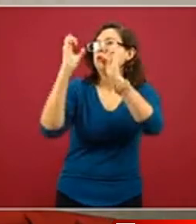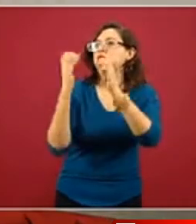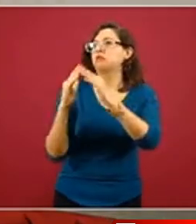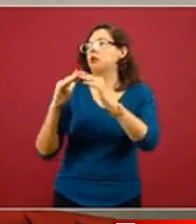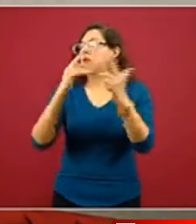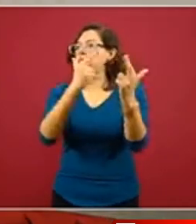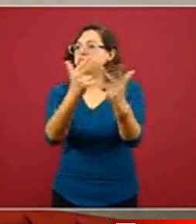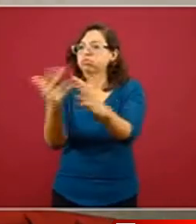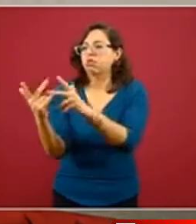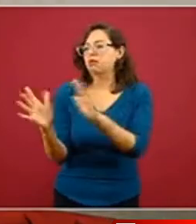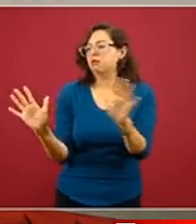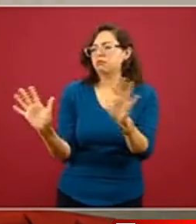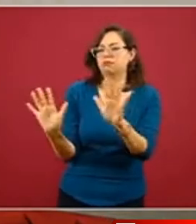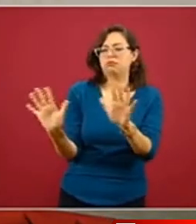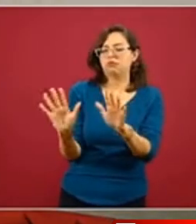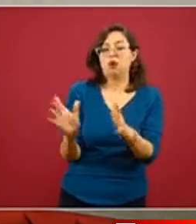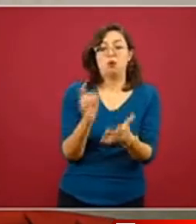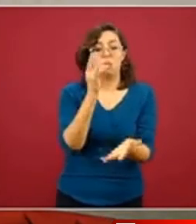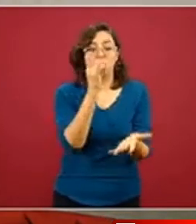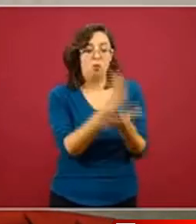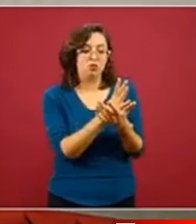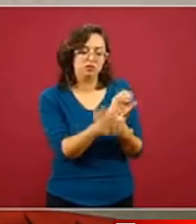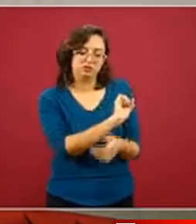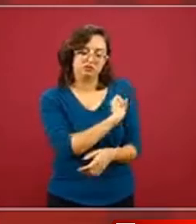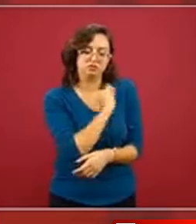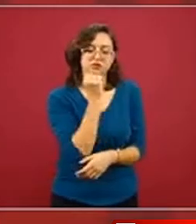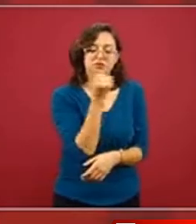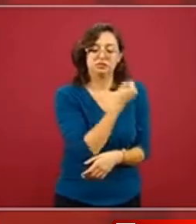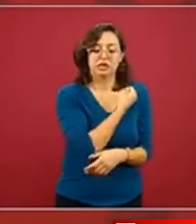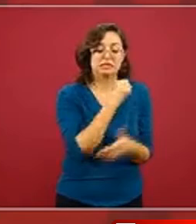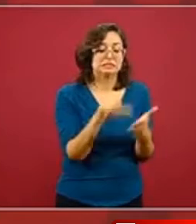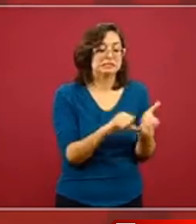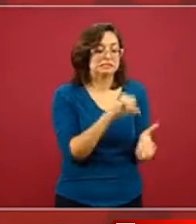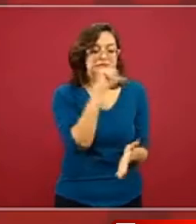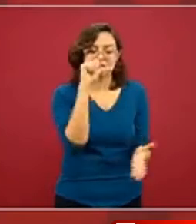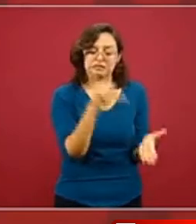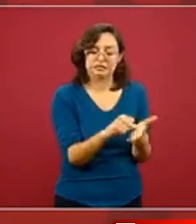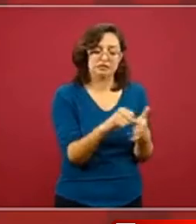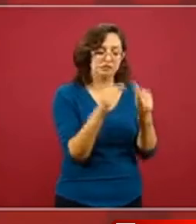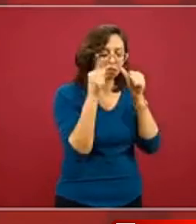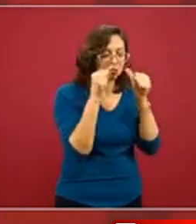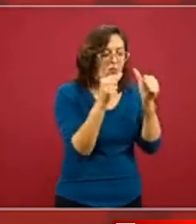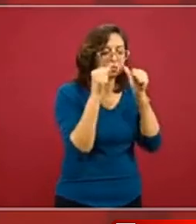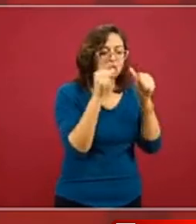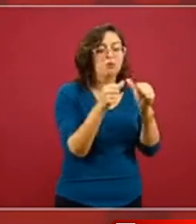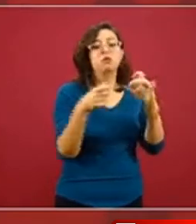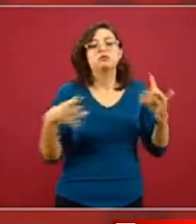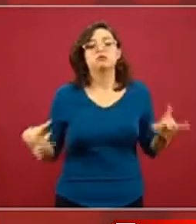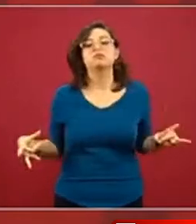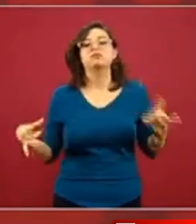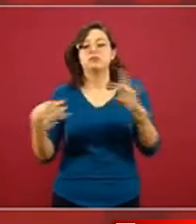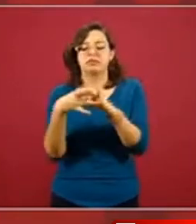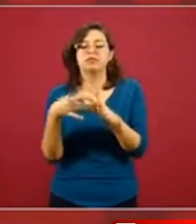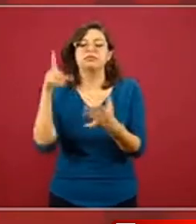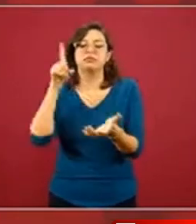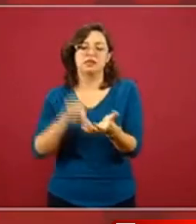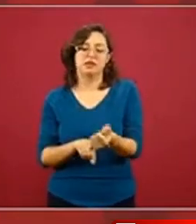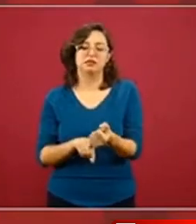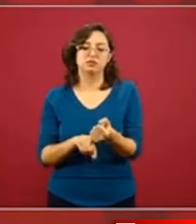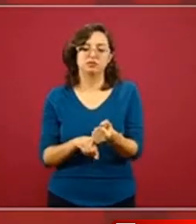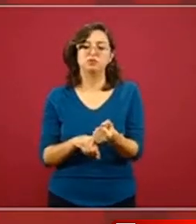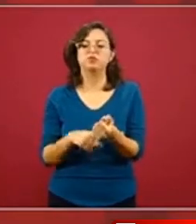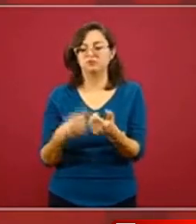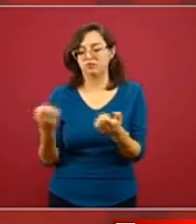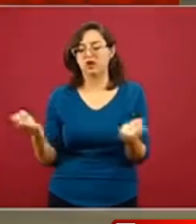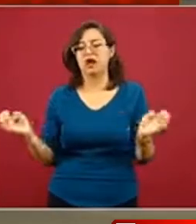y que este centro estuviera íntimamente ligado como parte del Sistema Nacional de